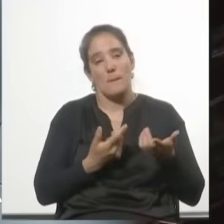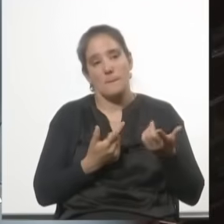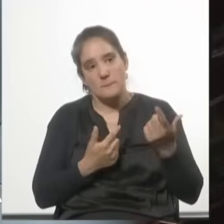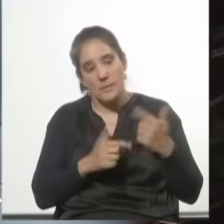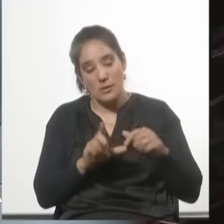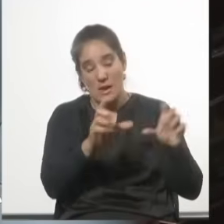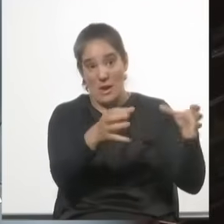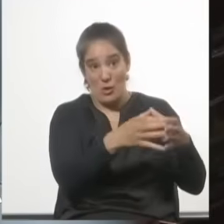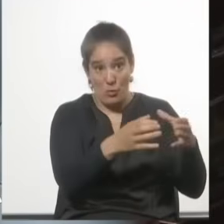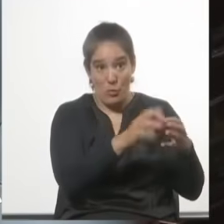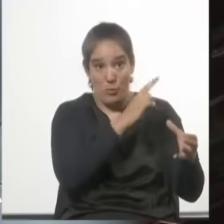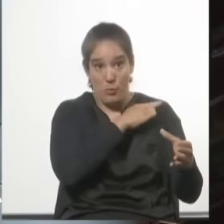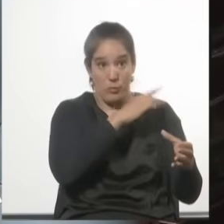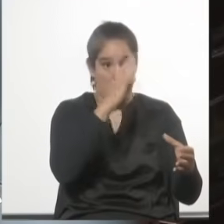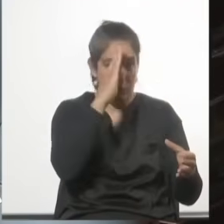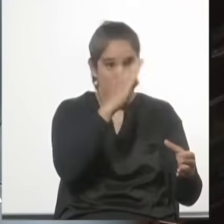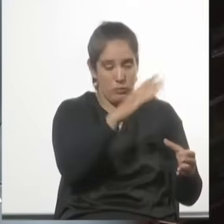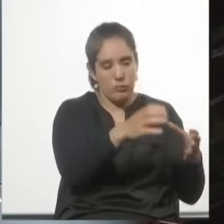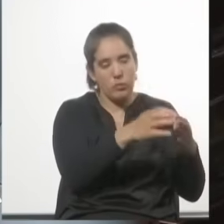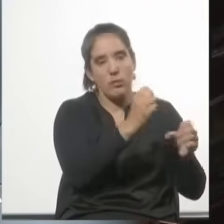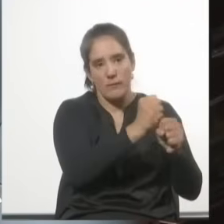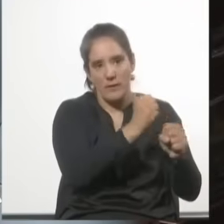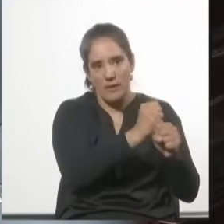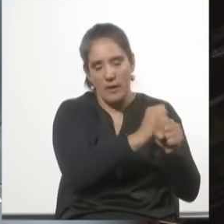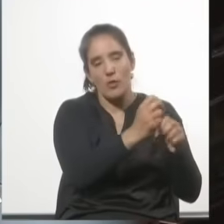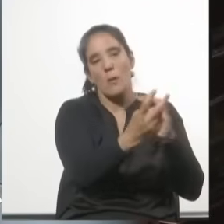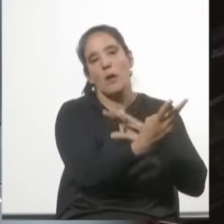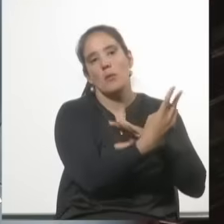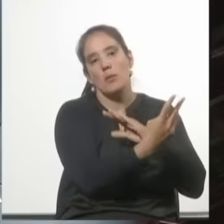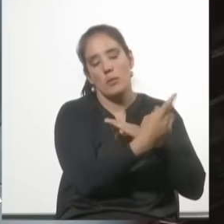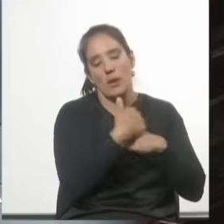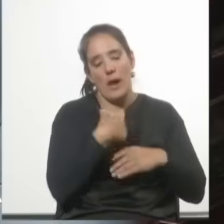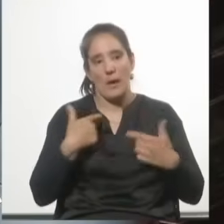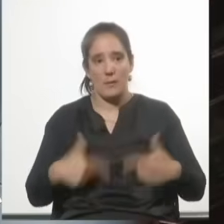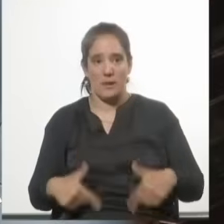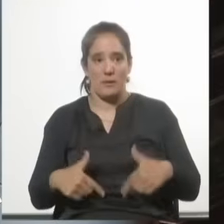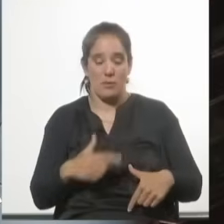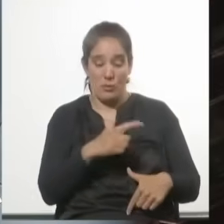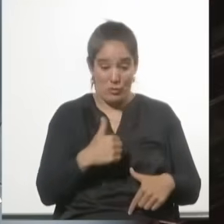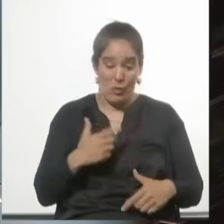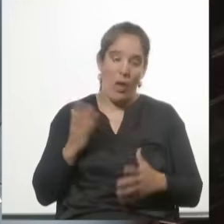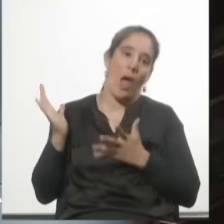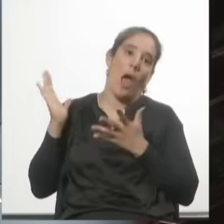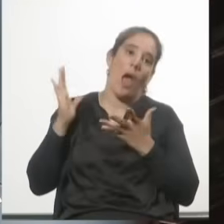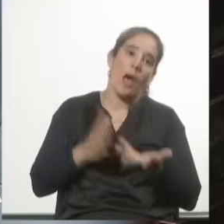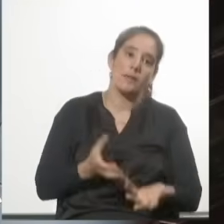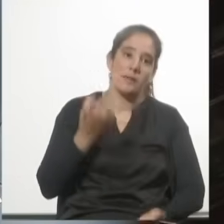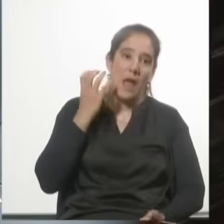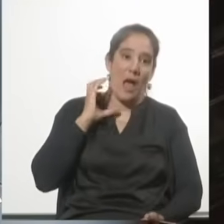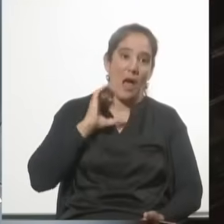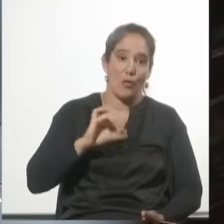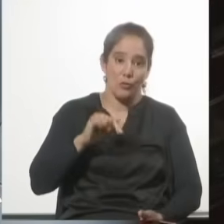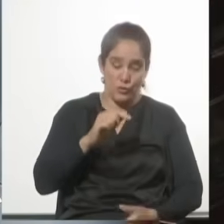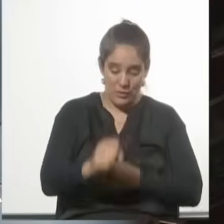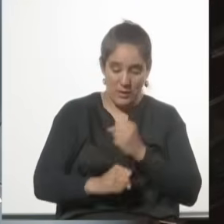citado grupo de trabajo prosiguiera actuando como asesor para el mando, lo que hizo hasta el mes de agosto del presente